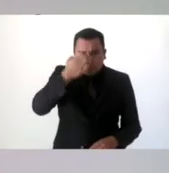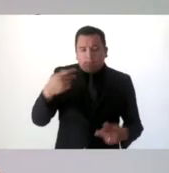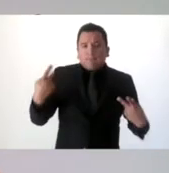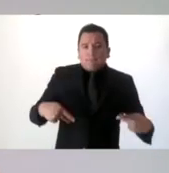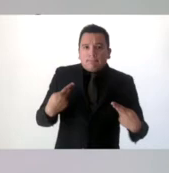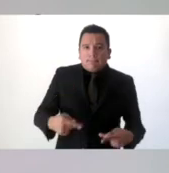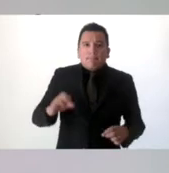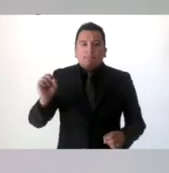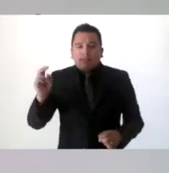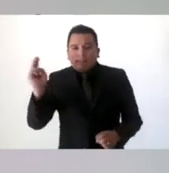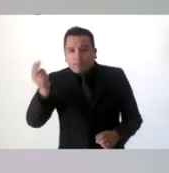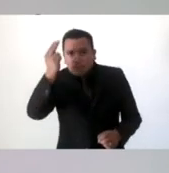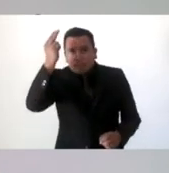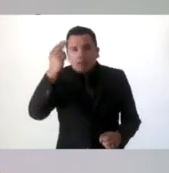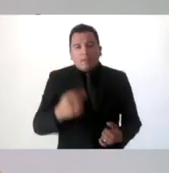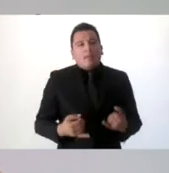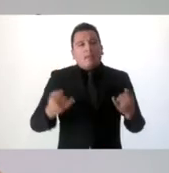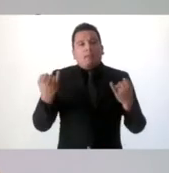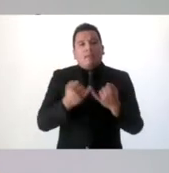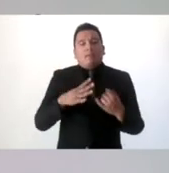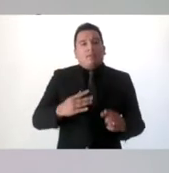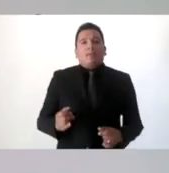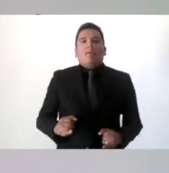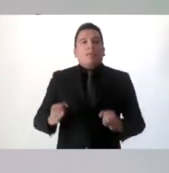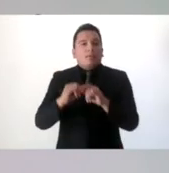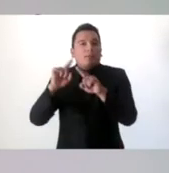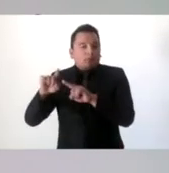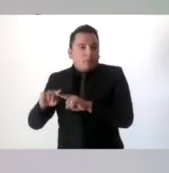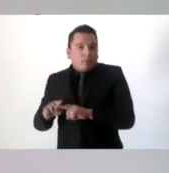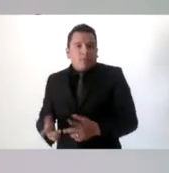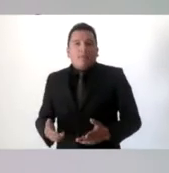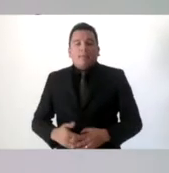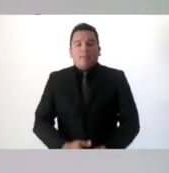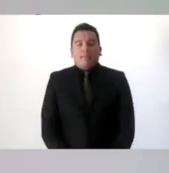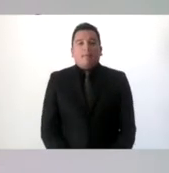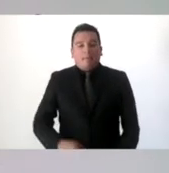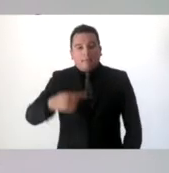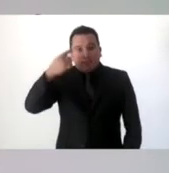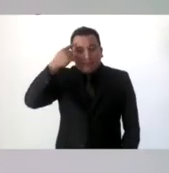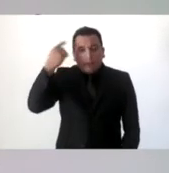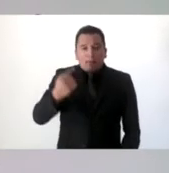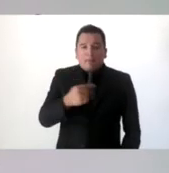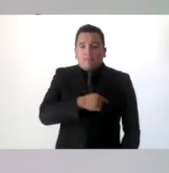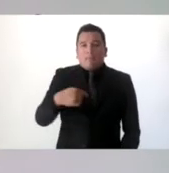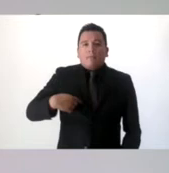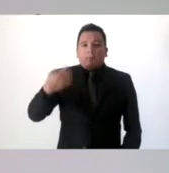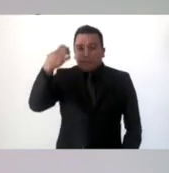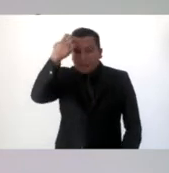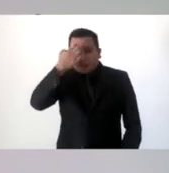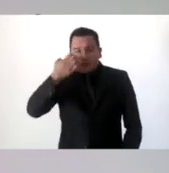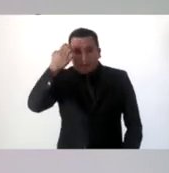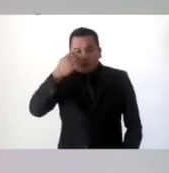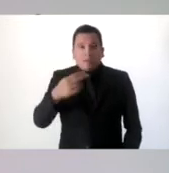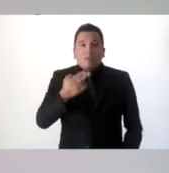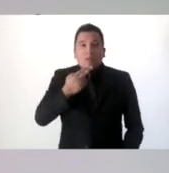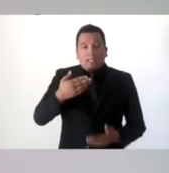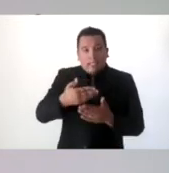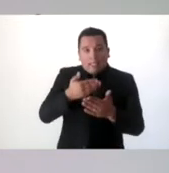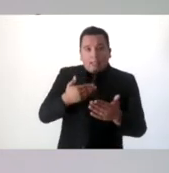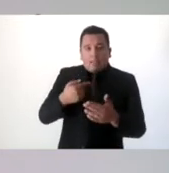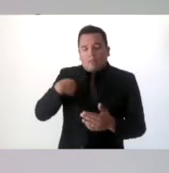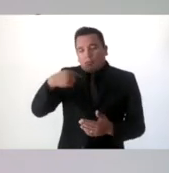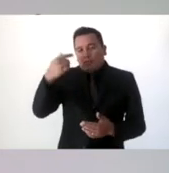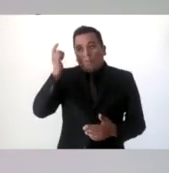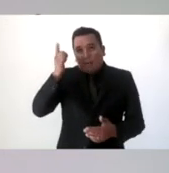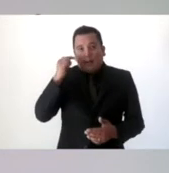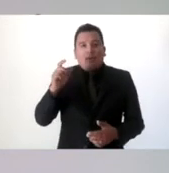con la sociedad, con las universidades, desde luego con los institutos electorales locales, para poder acreditar antes de que se use, que yo espero